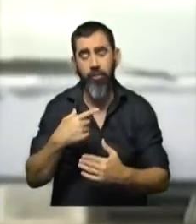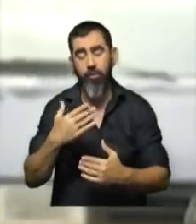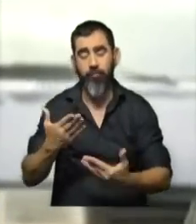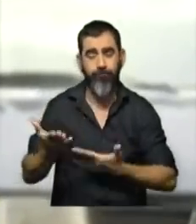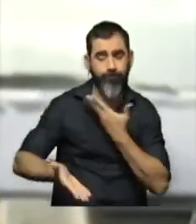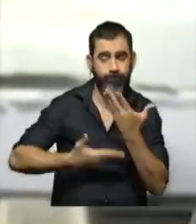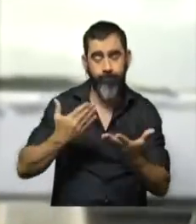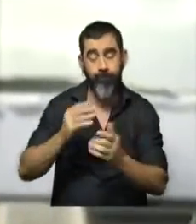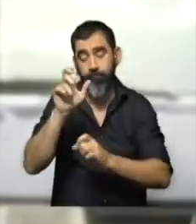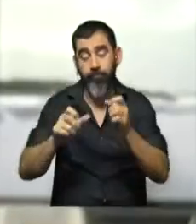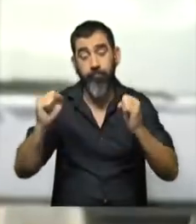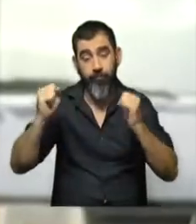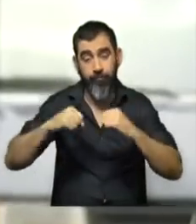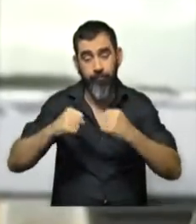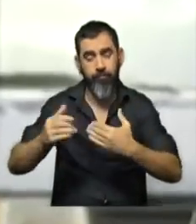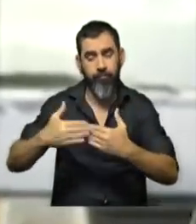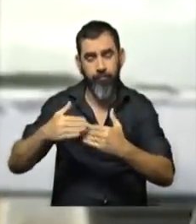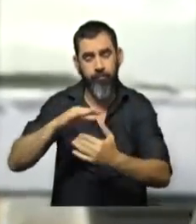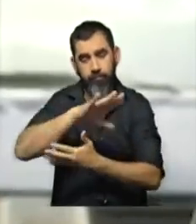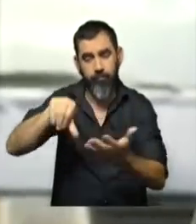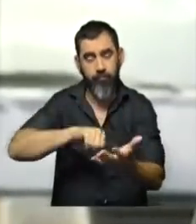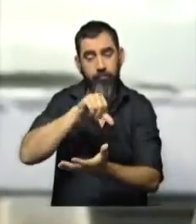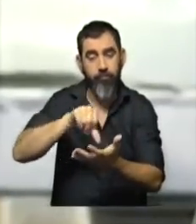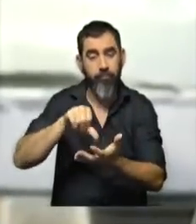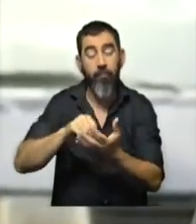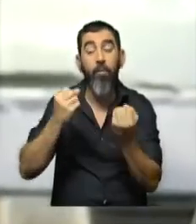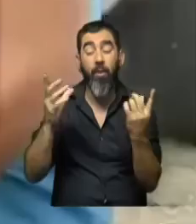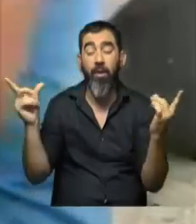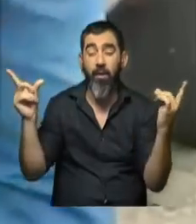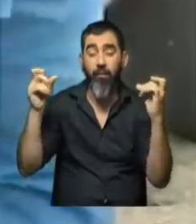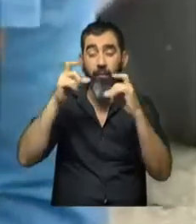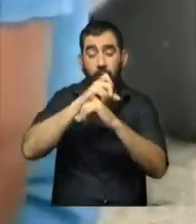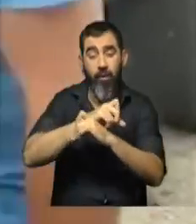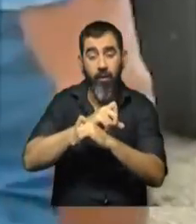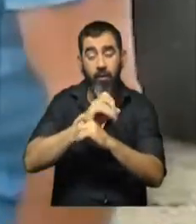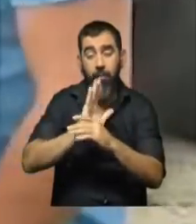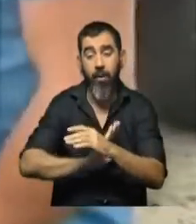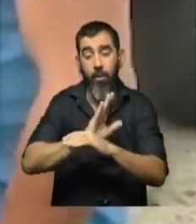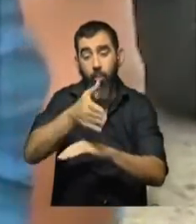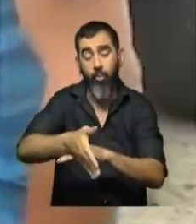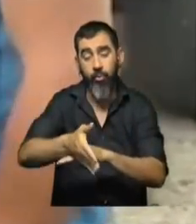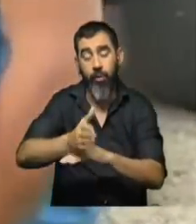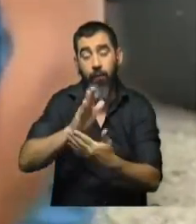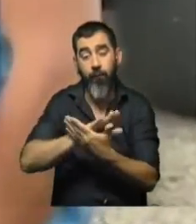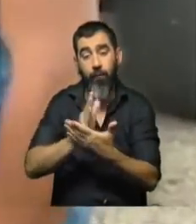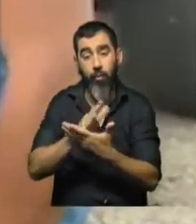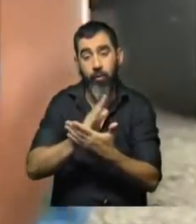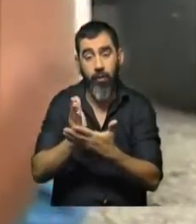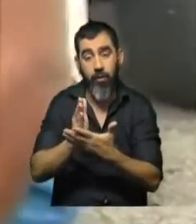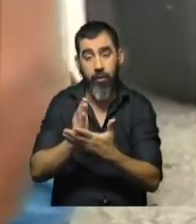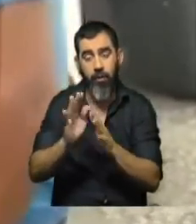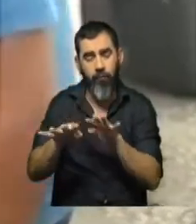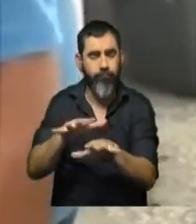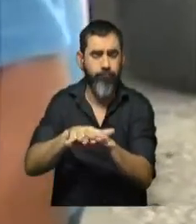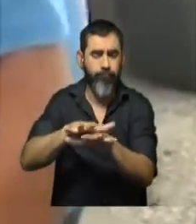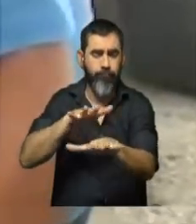vecinos colonenses y de otras localidades de Paysandú, por enormes dificultades que se están presentando en el cruce de la frontera, largas